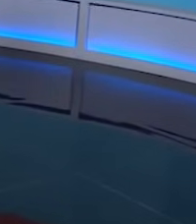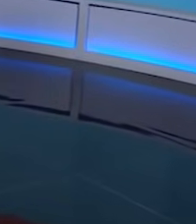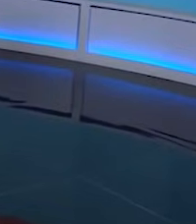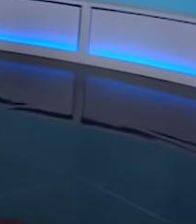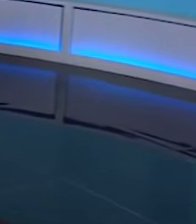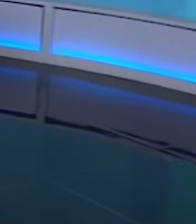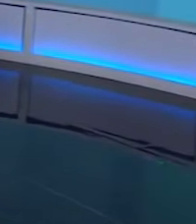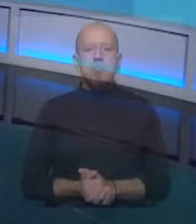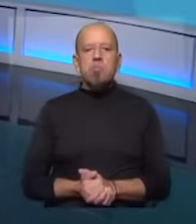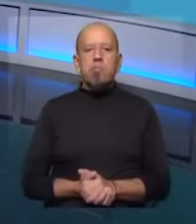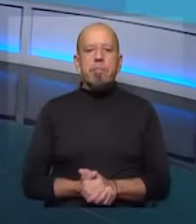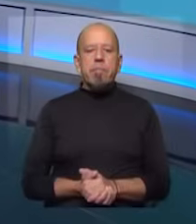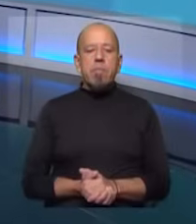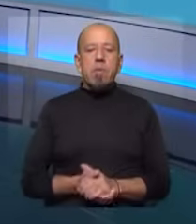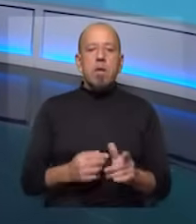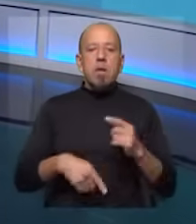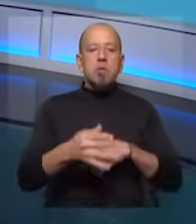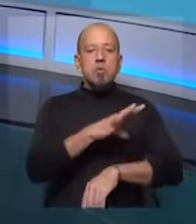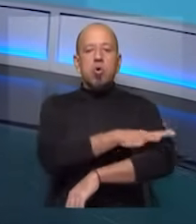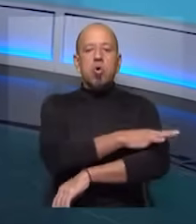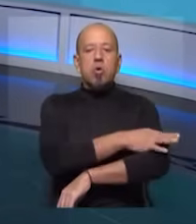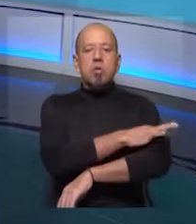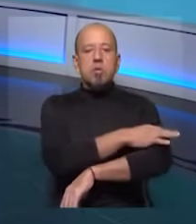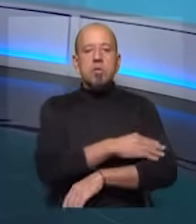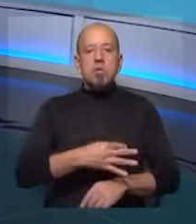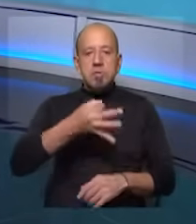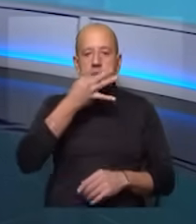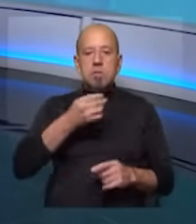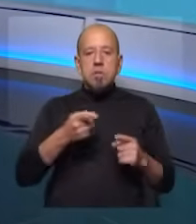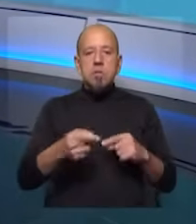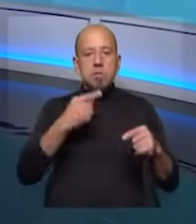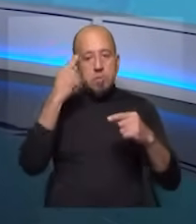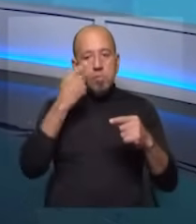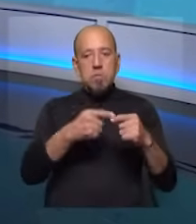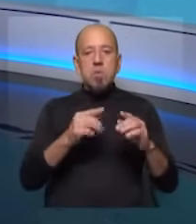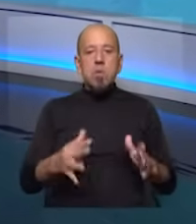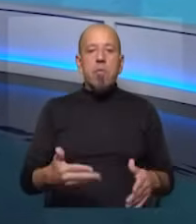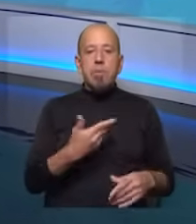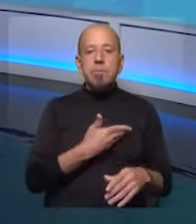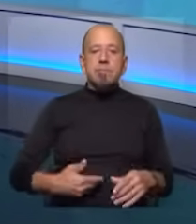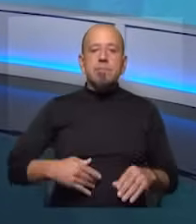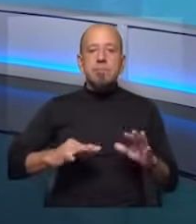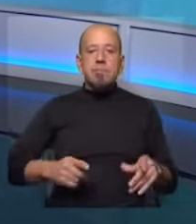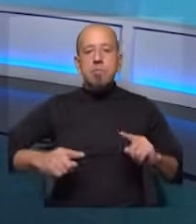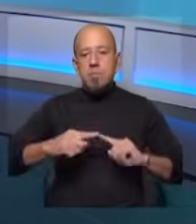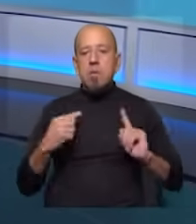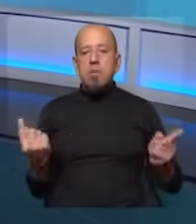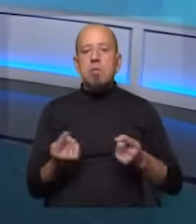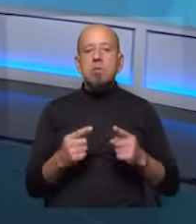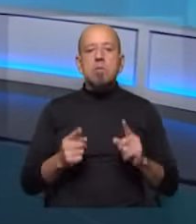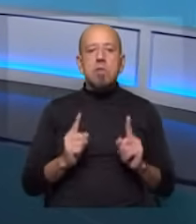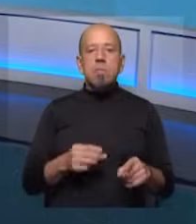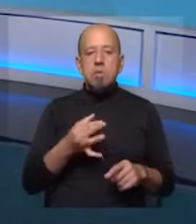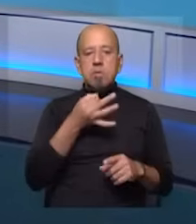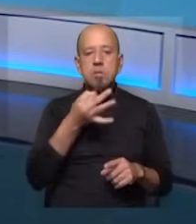yamandu Ori lanzó su precandidatura y dijo que su objetivo es gobernar para todos también habló de